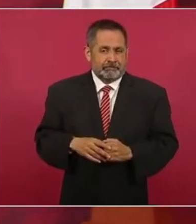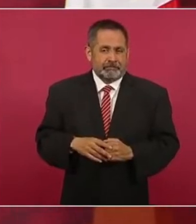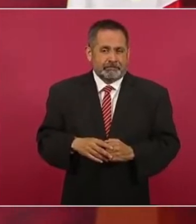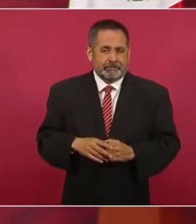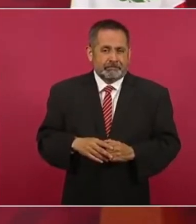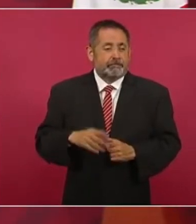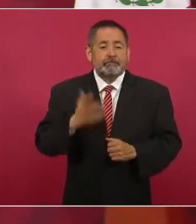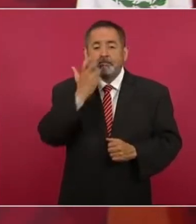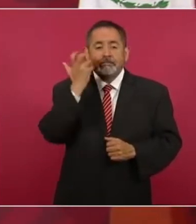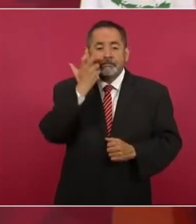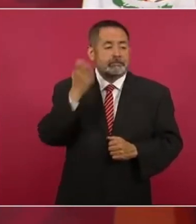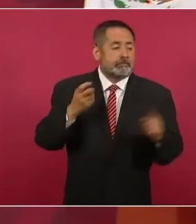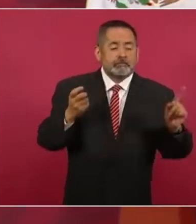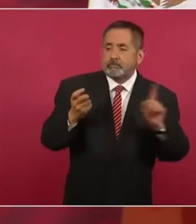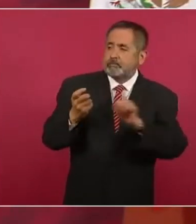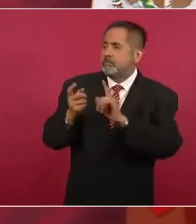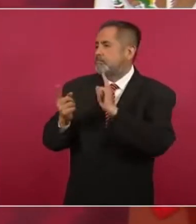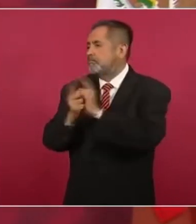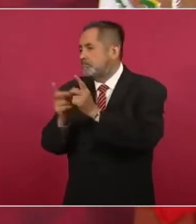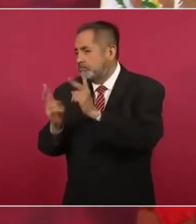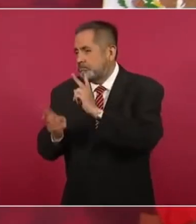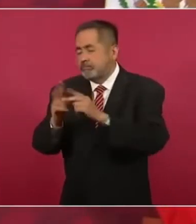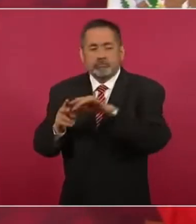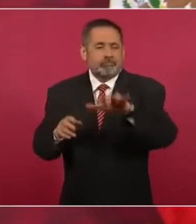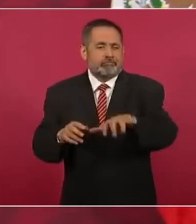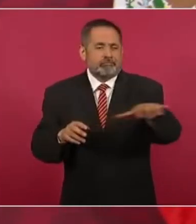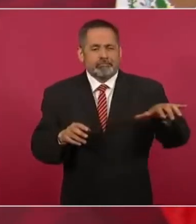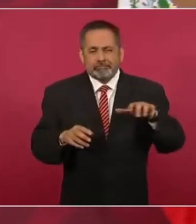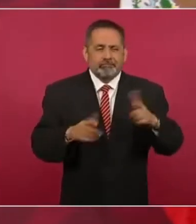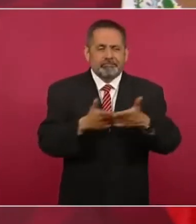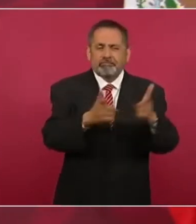Venían a verlo los sectores,